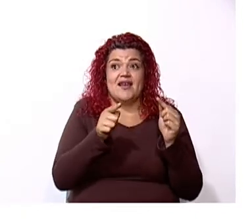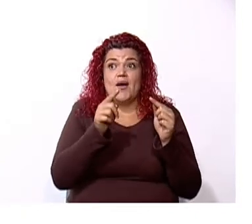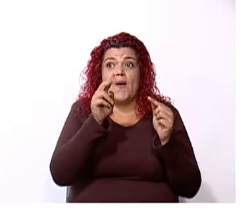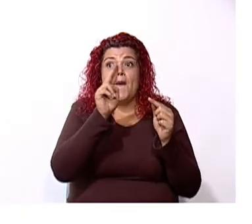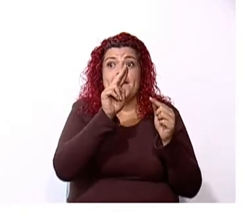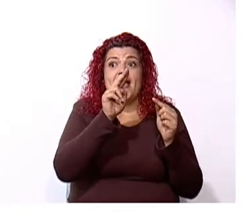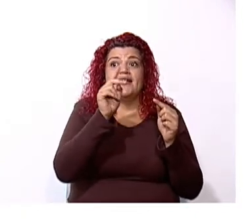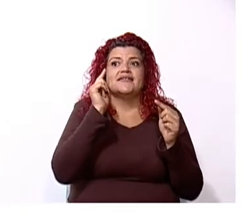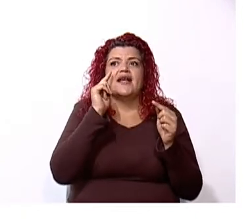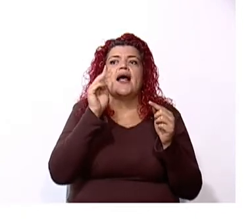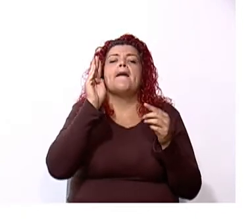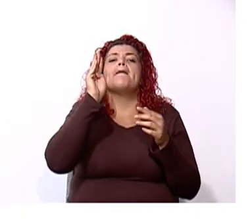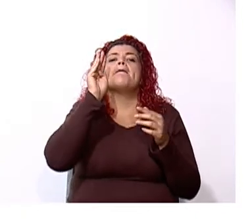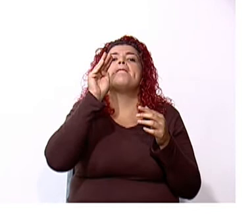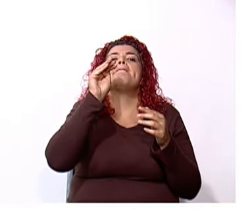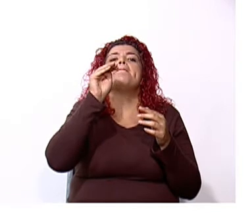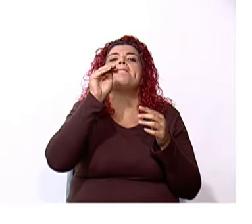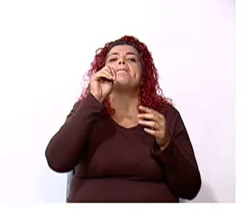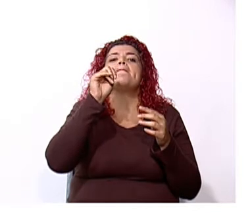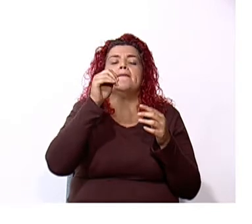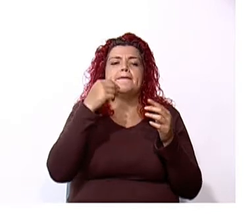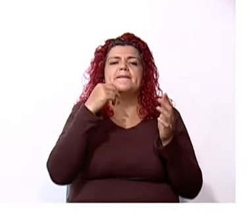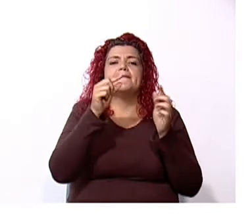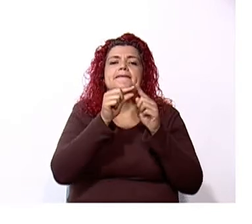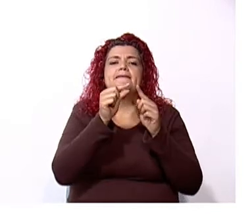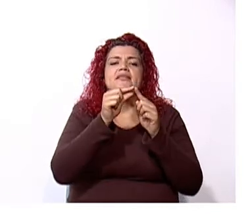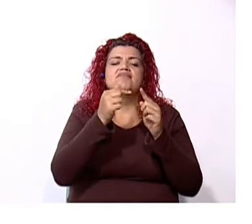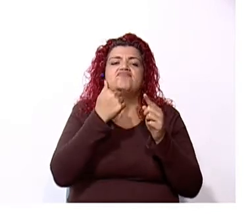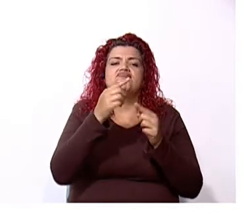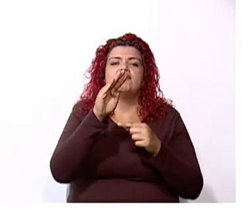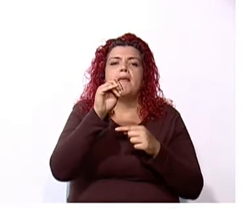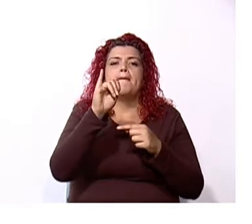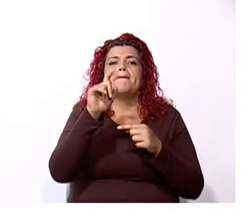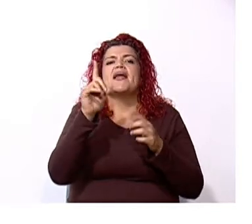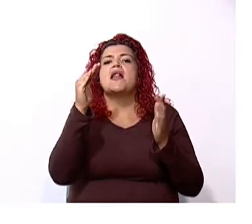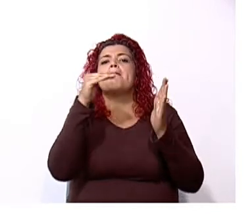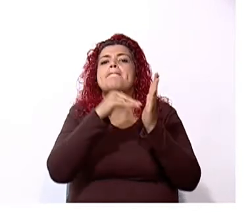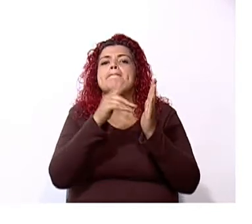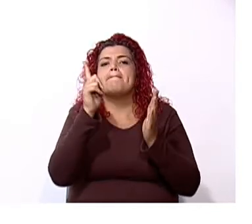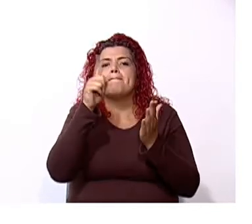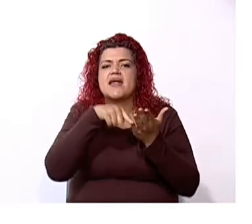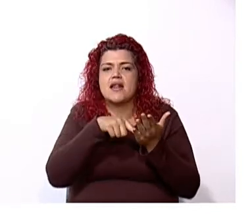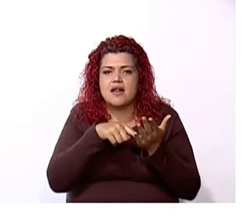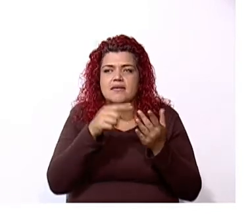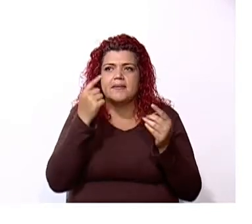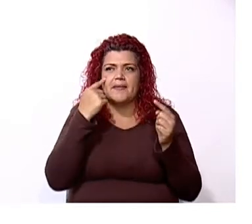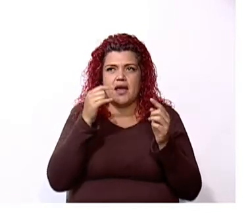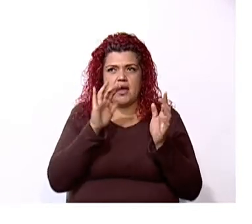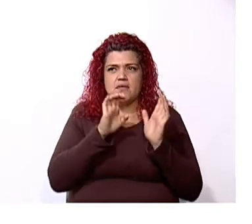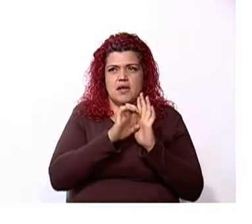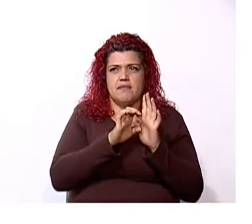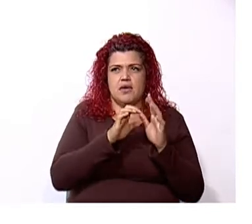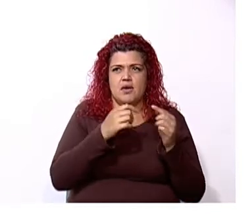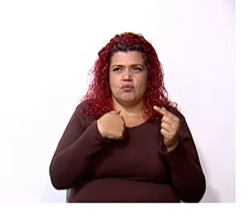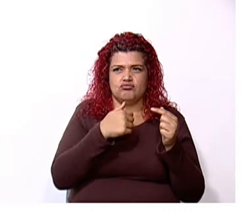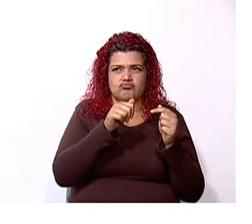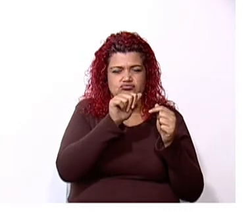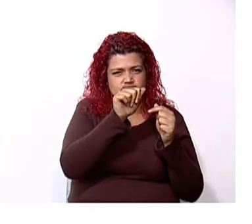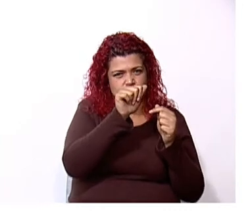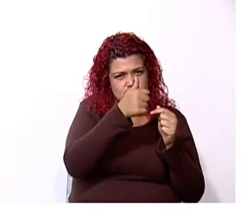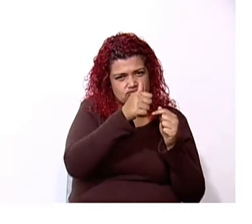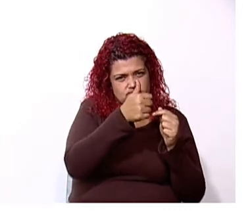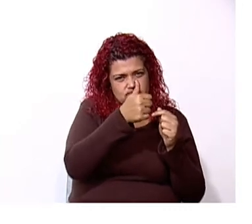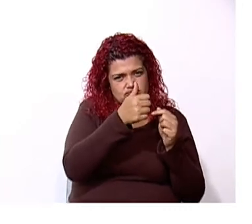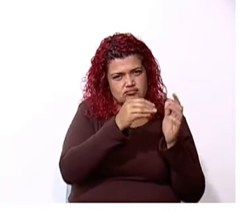de leer las casillas de unidades. Entonces, vamos a ver su equivalencia. Una decena de millar es